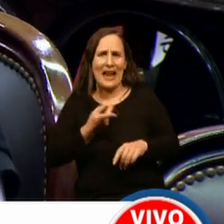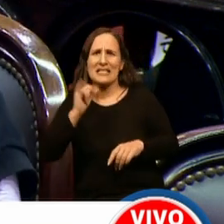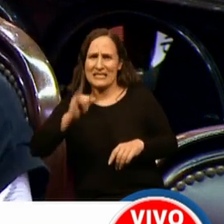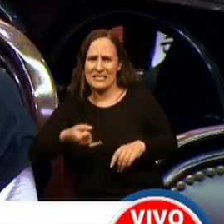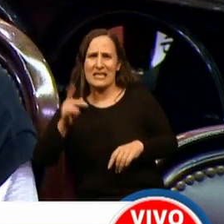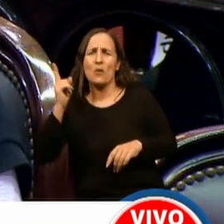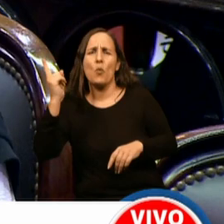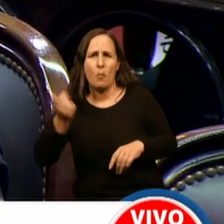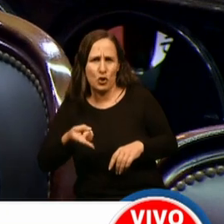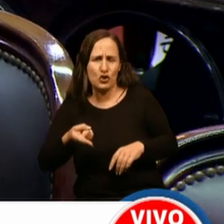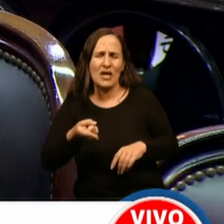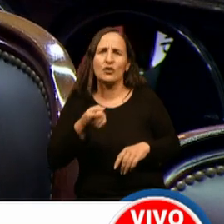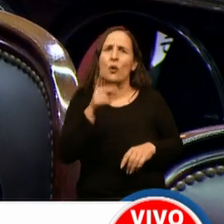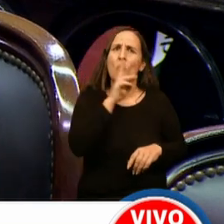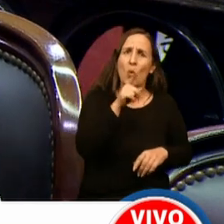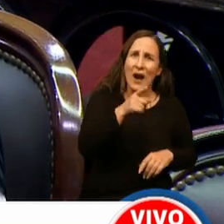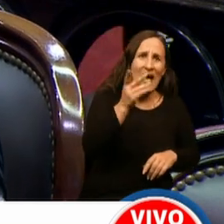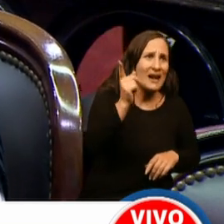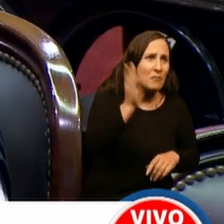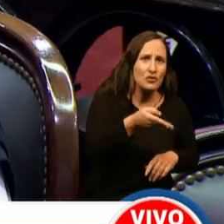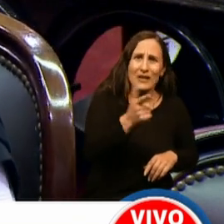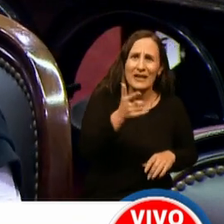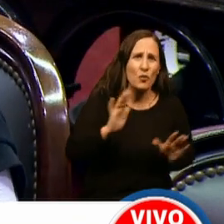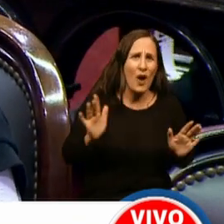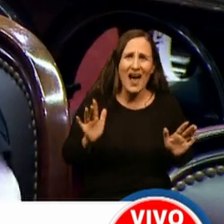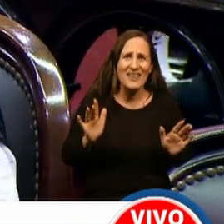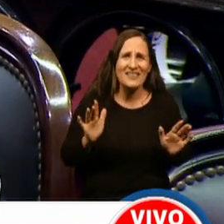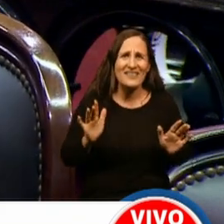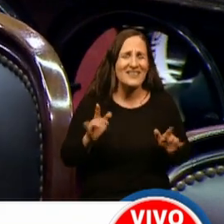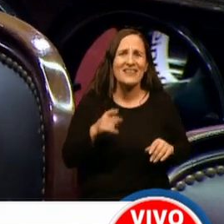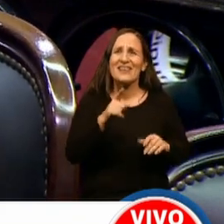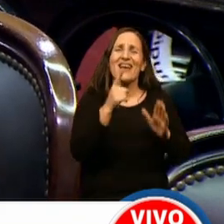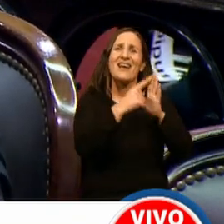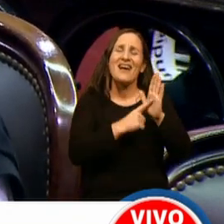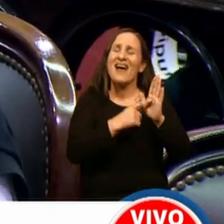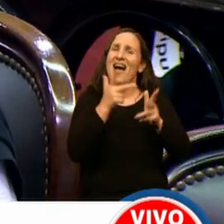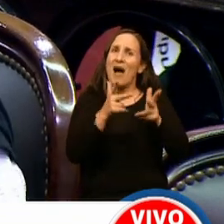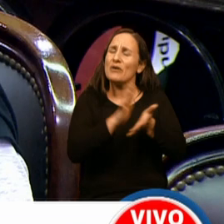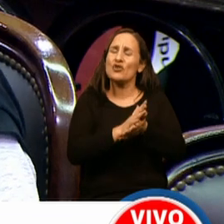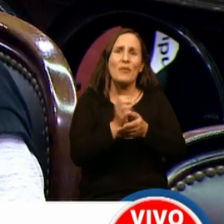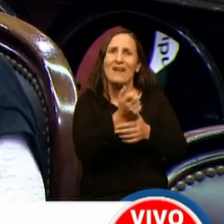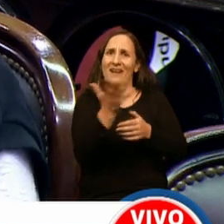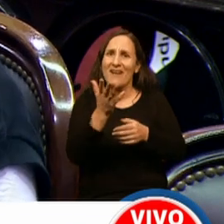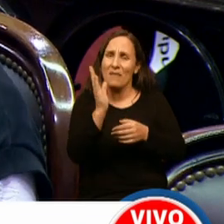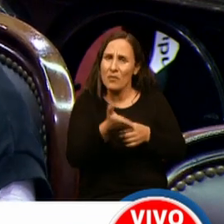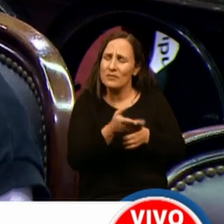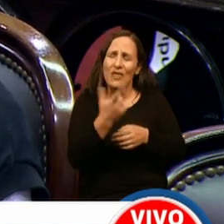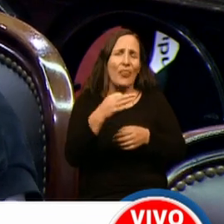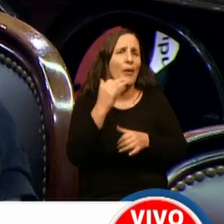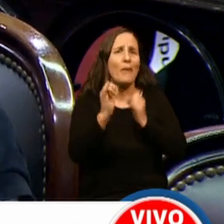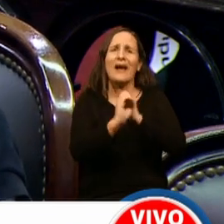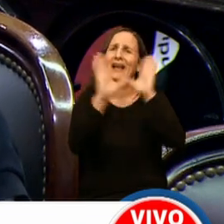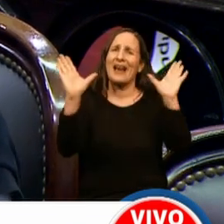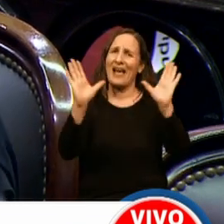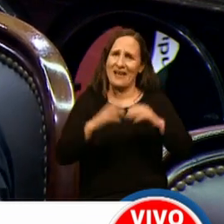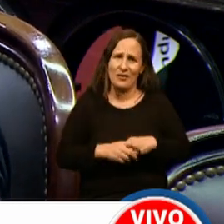% no así para las mujeres y las normas al hablar de cupos deben ser claras para garantizar su aplicabilidad